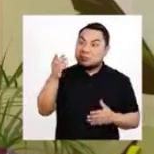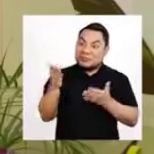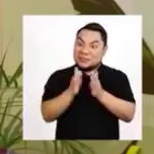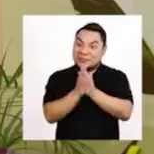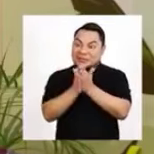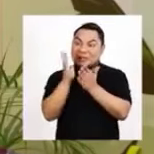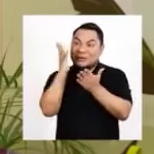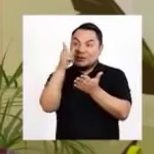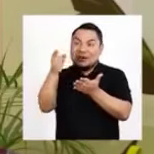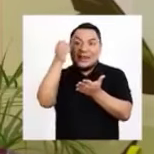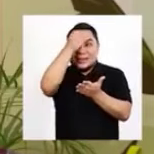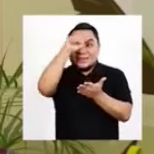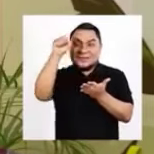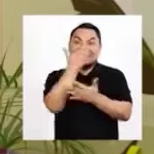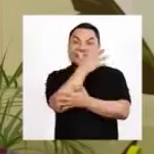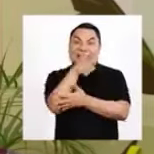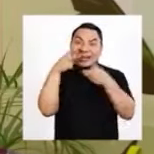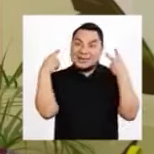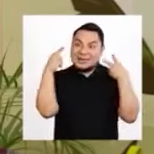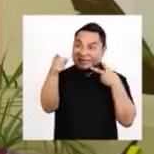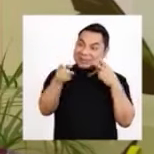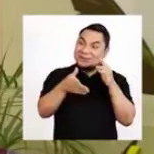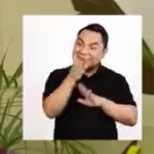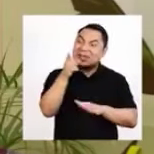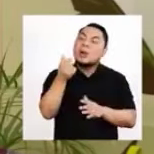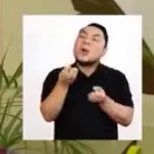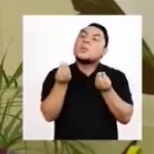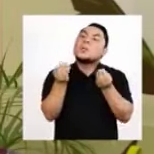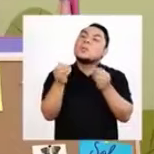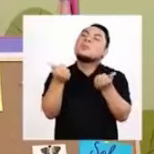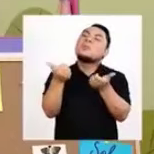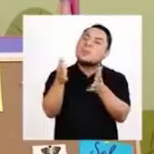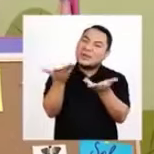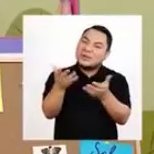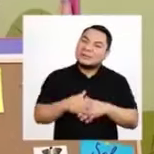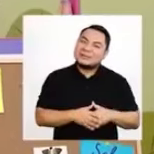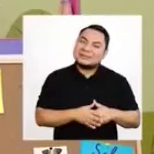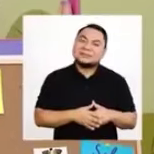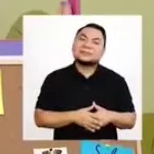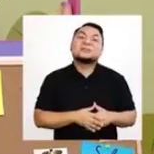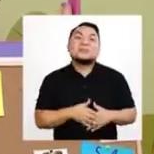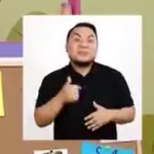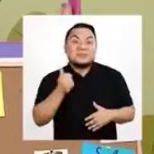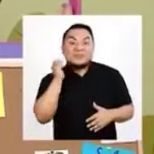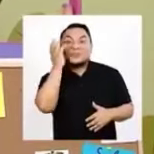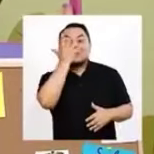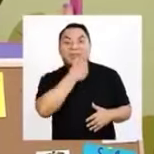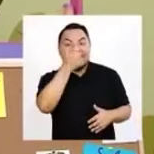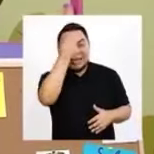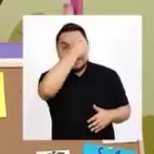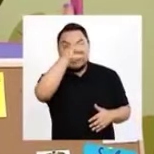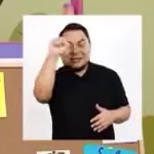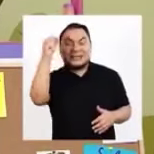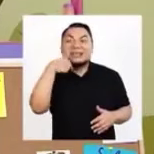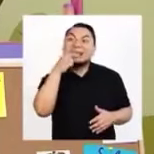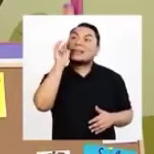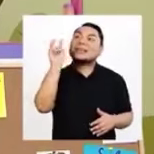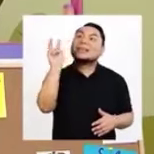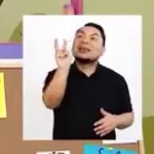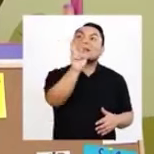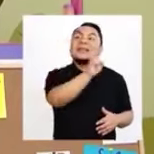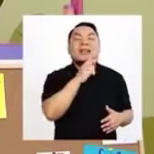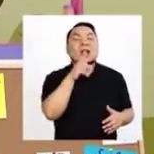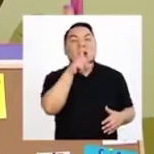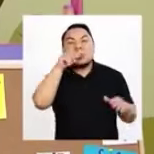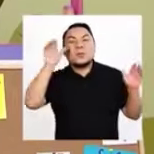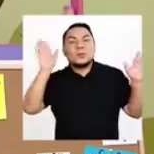que trajiste un lindo recuerdo de tu viaje por la selva. ¿Cómo te fue? Fue un lindo viaje. Vi